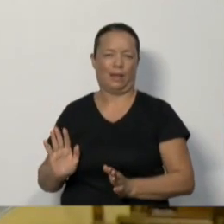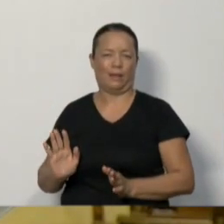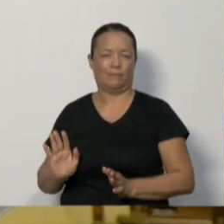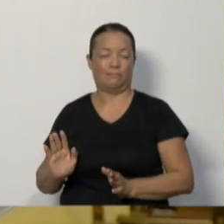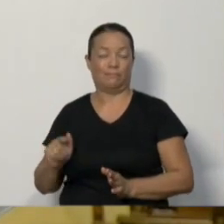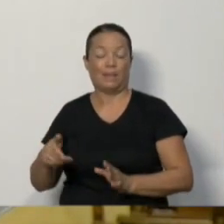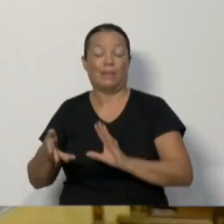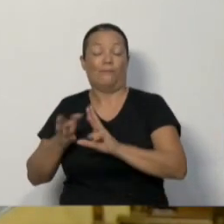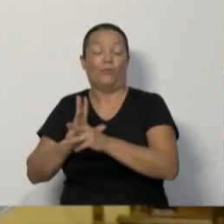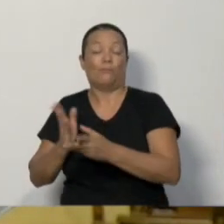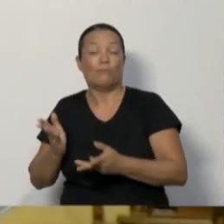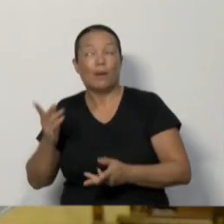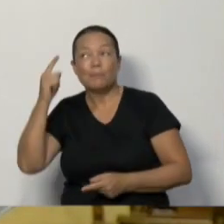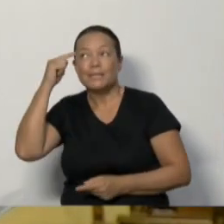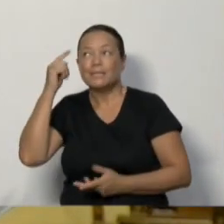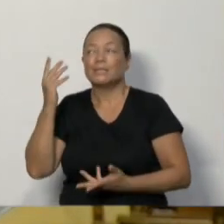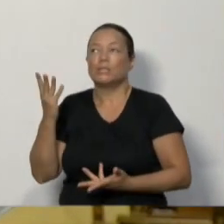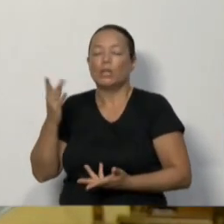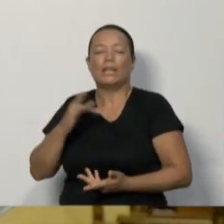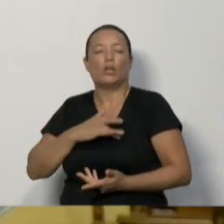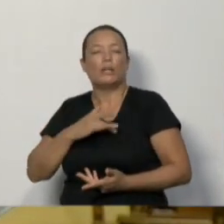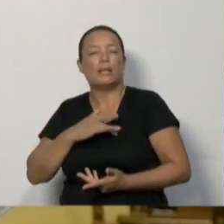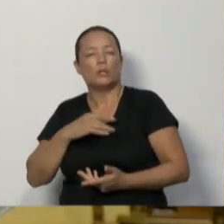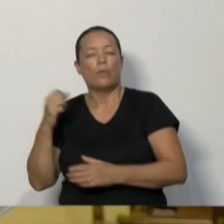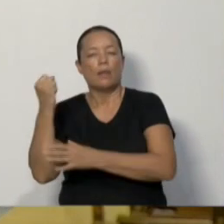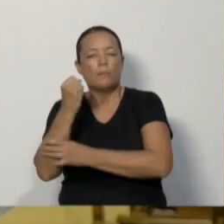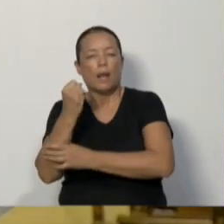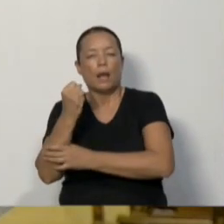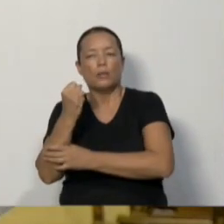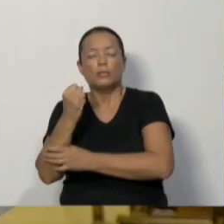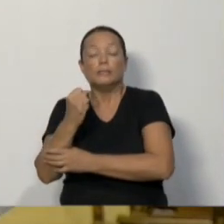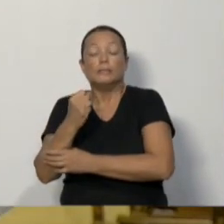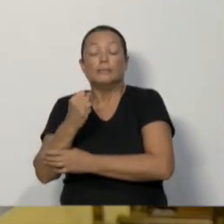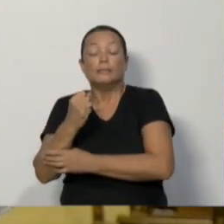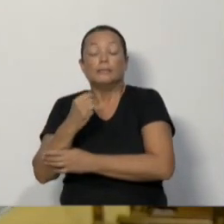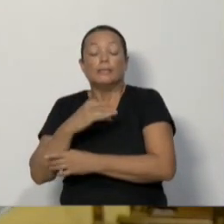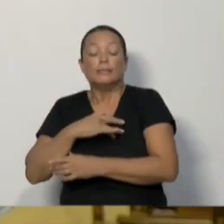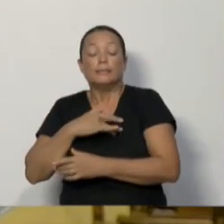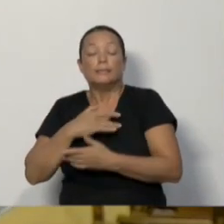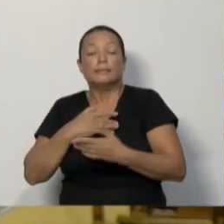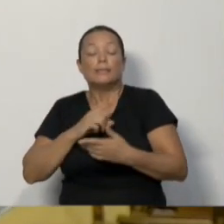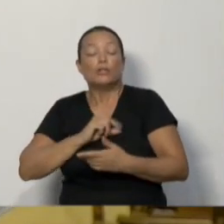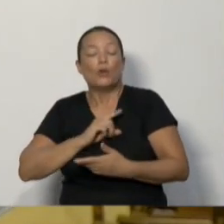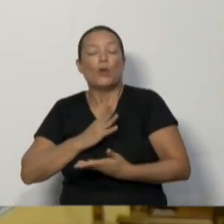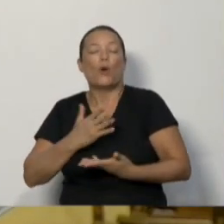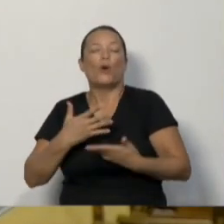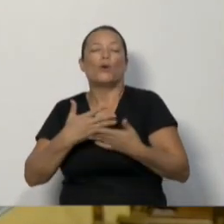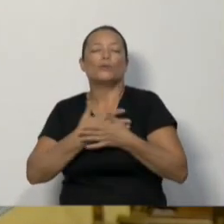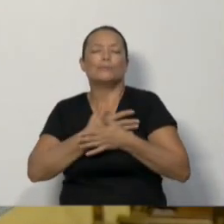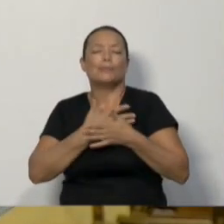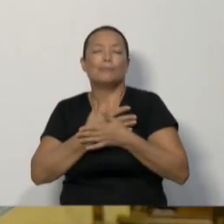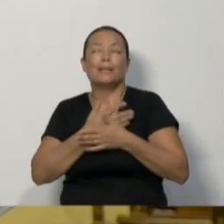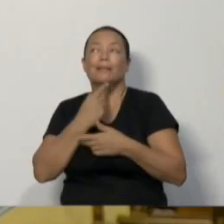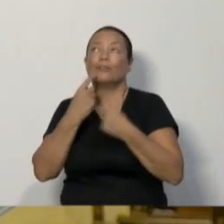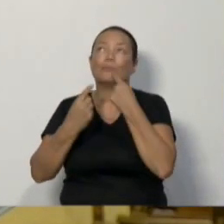Y entonces entiendo que en el corazón de Abraham habrá habido mucho dolor. Habrá habido